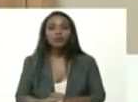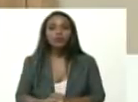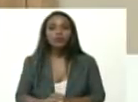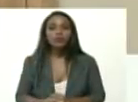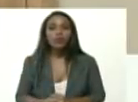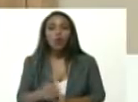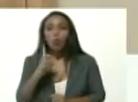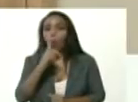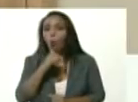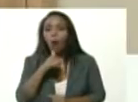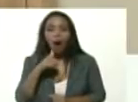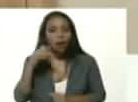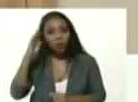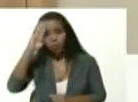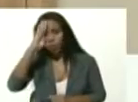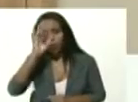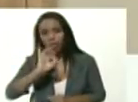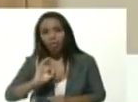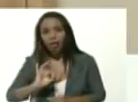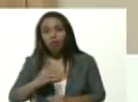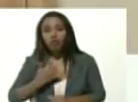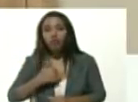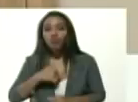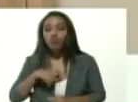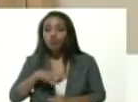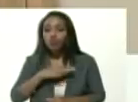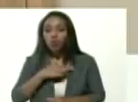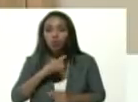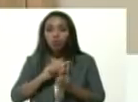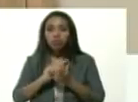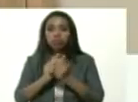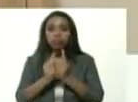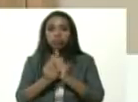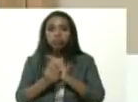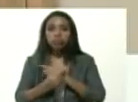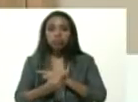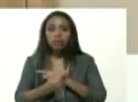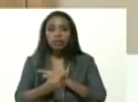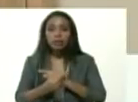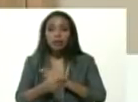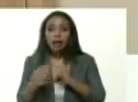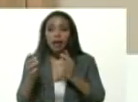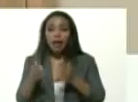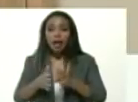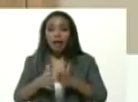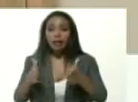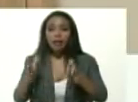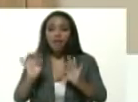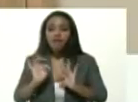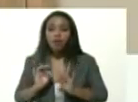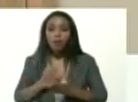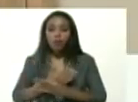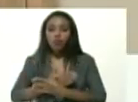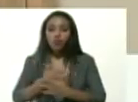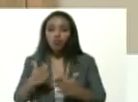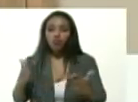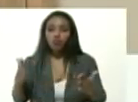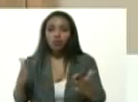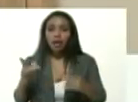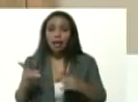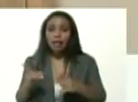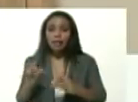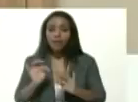lugar a dudas, todos estamos cambiando. El gran sentido de solidaridad, ese